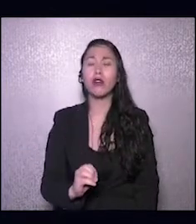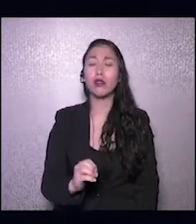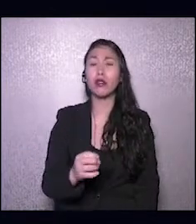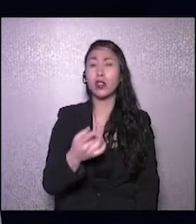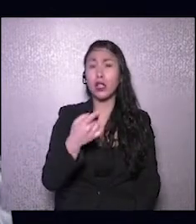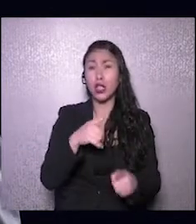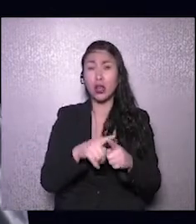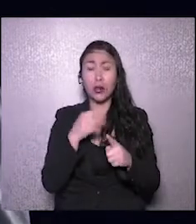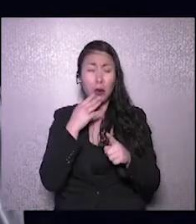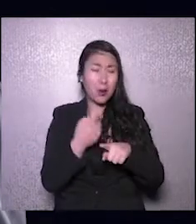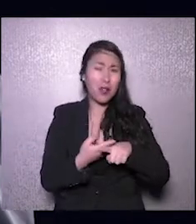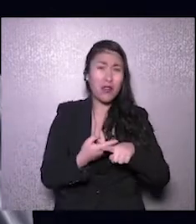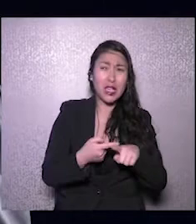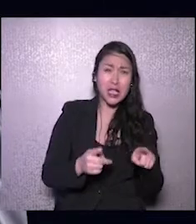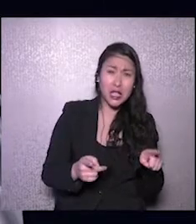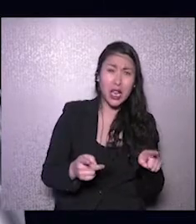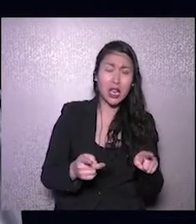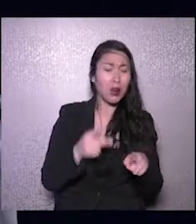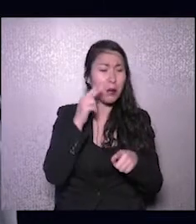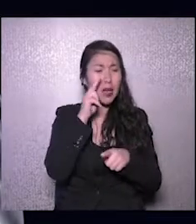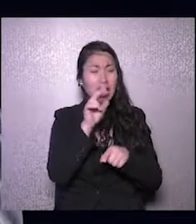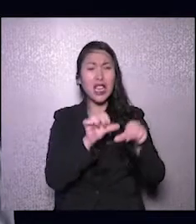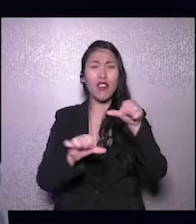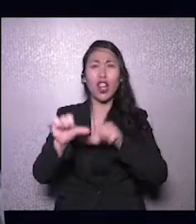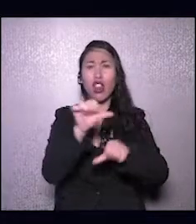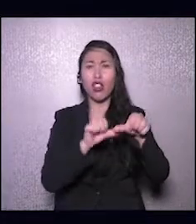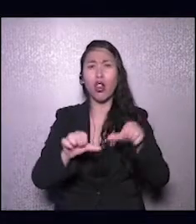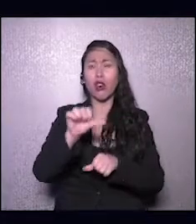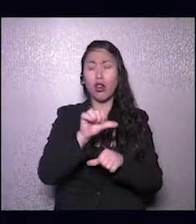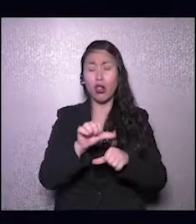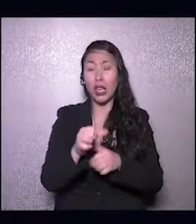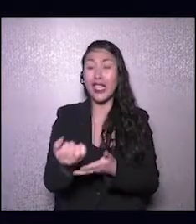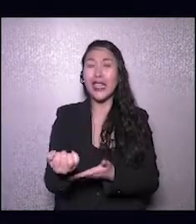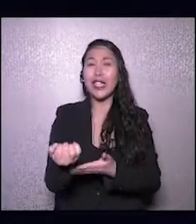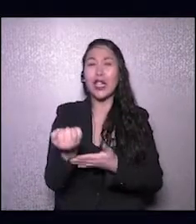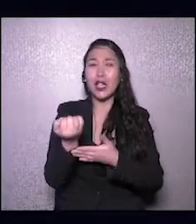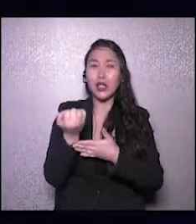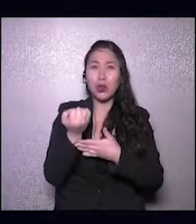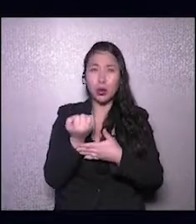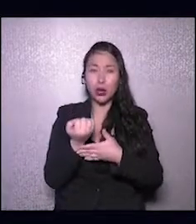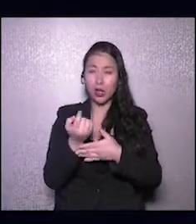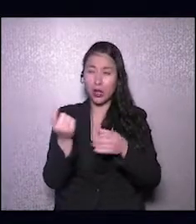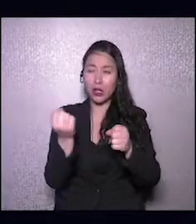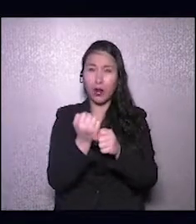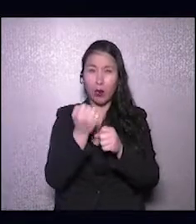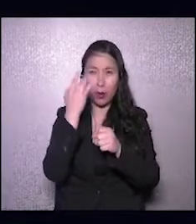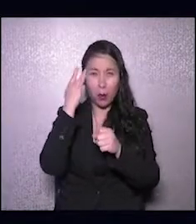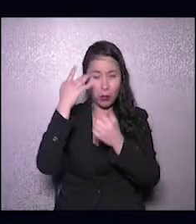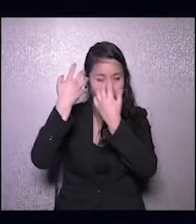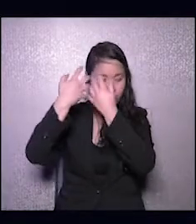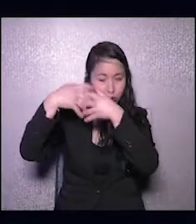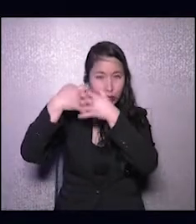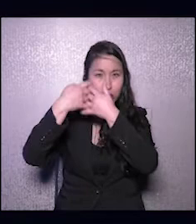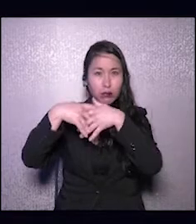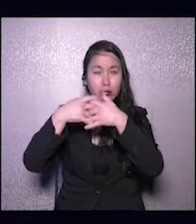diagnósticos diferenciales, sugerencias de laboratorio, etcétera, que lo ayude con este overload cognitivo que describimos para el